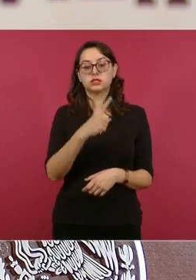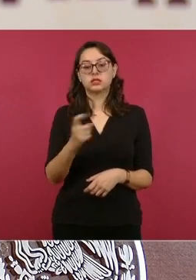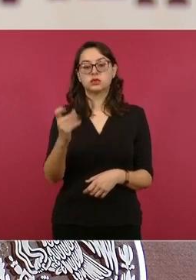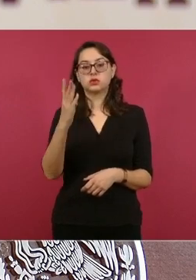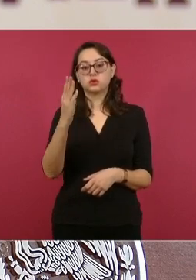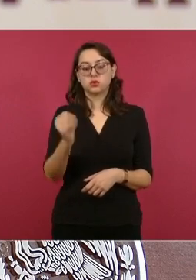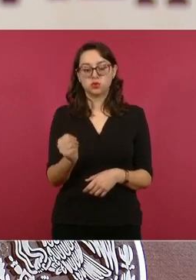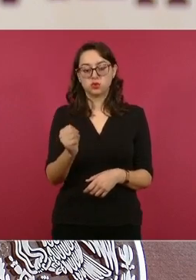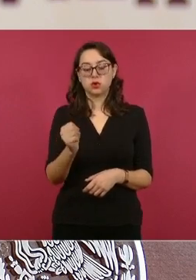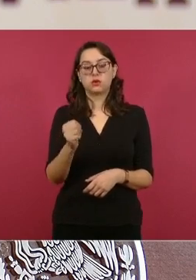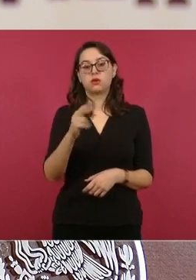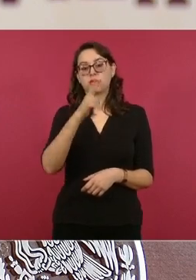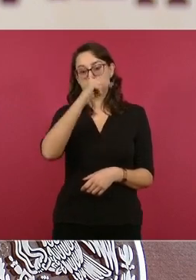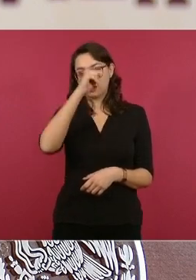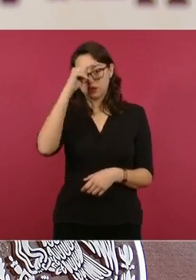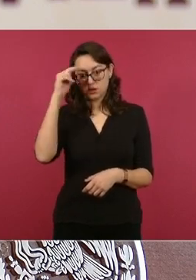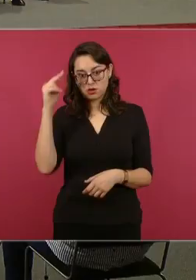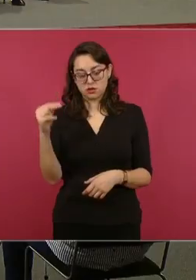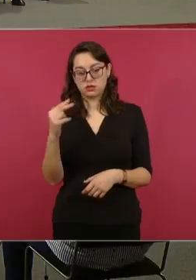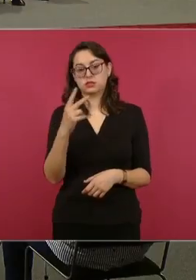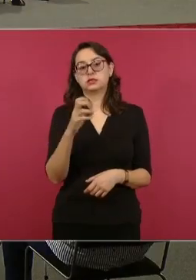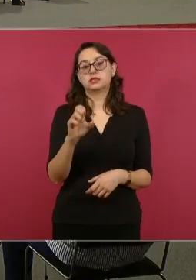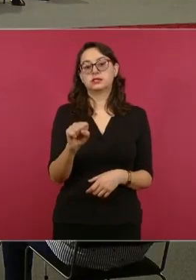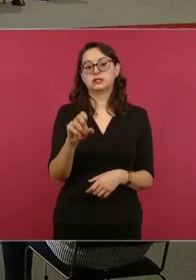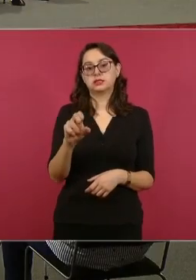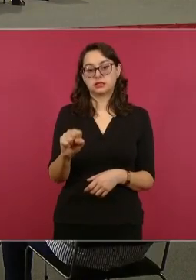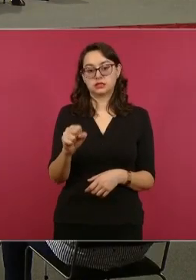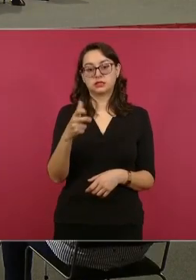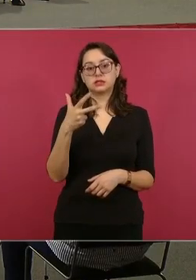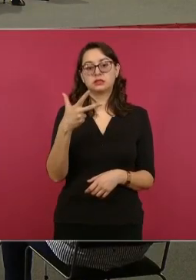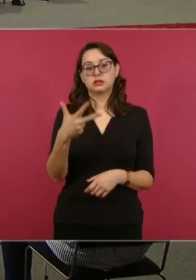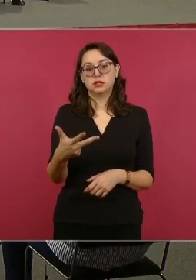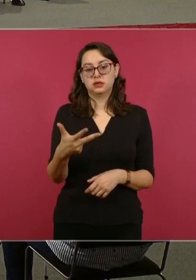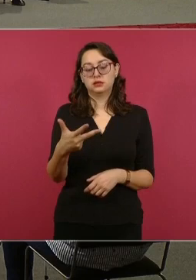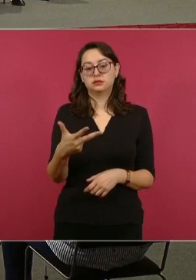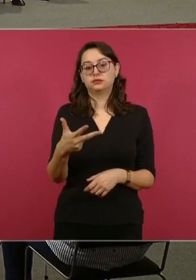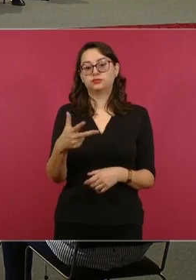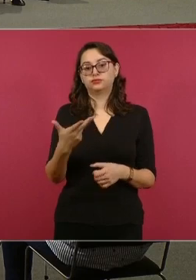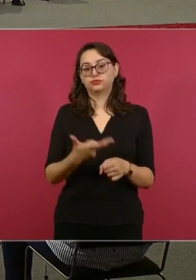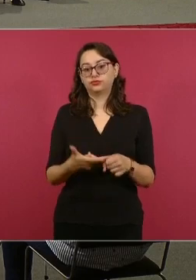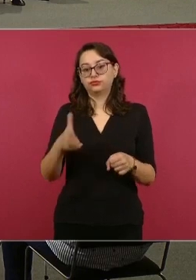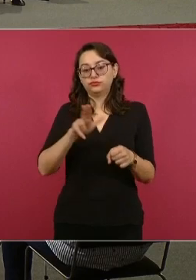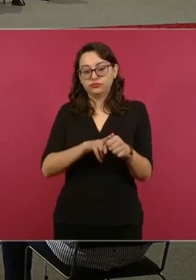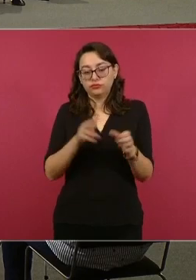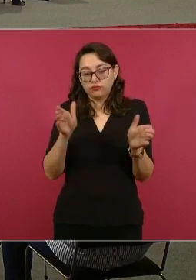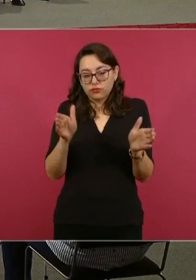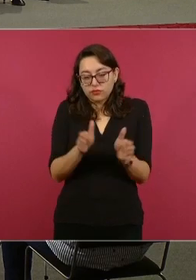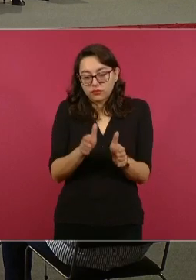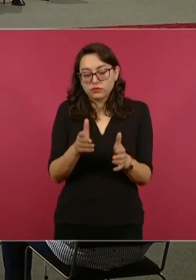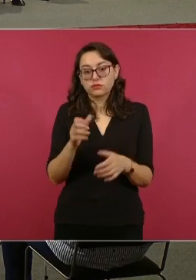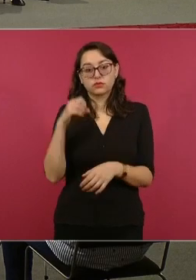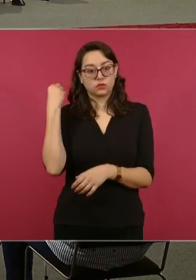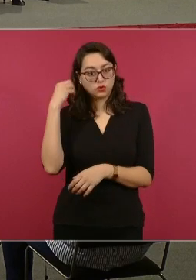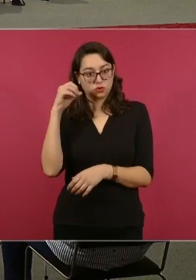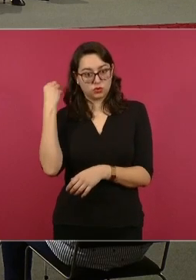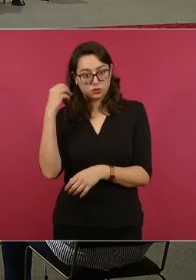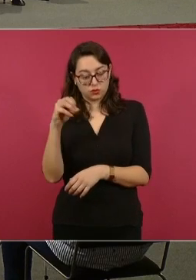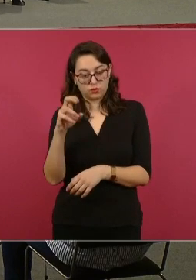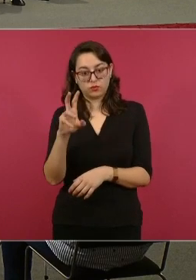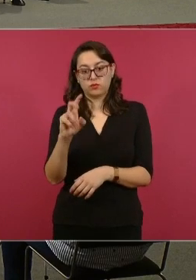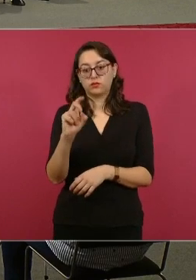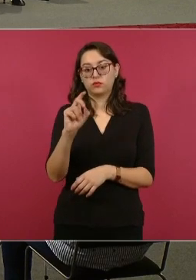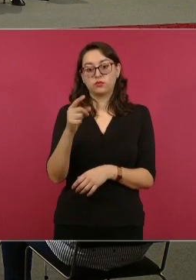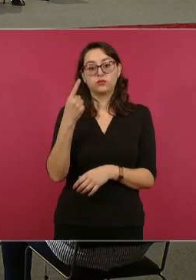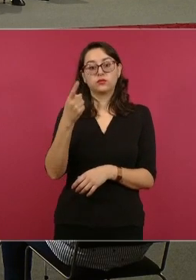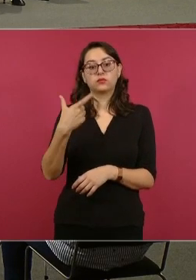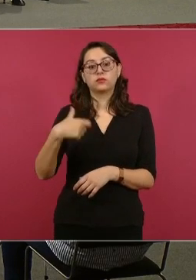en hospitales de Nayarit, 68 que están ya en hospitales comunitarios y básicos en el estado de Oaxaca, 31